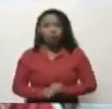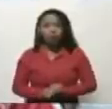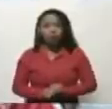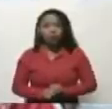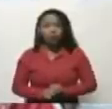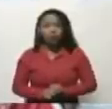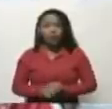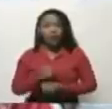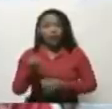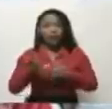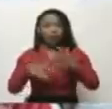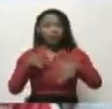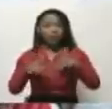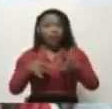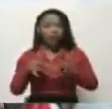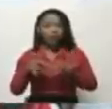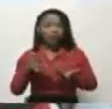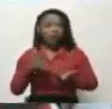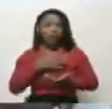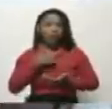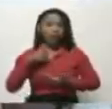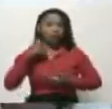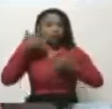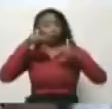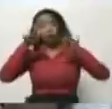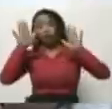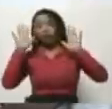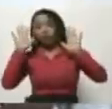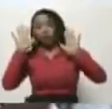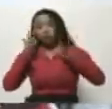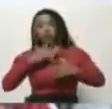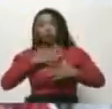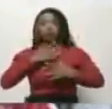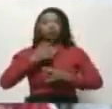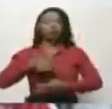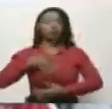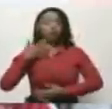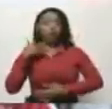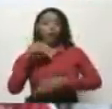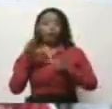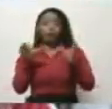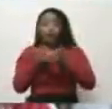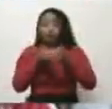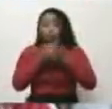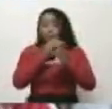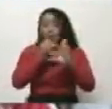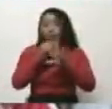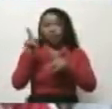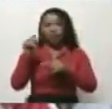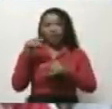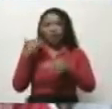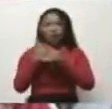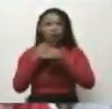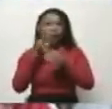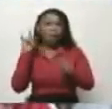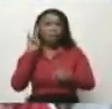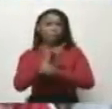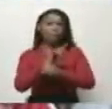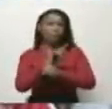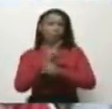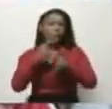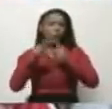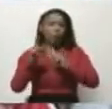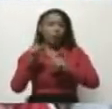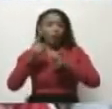elemento de aspiracional, supuestamente aspiracional de la clase media, que no es otra cosa que un engaño, que no es otra cosa